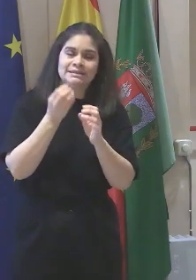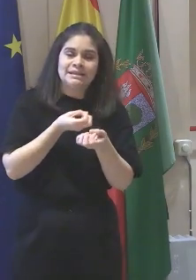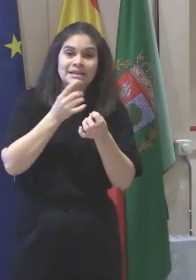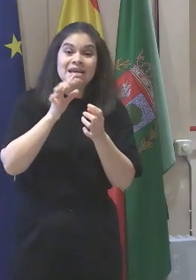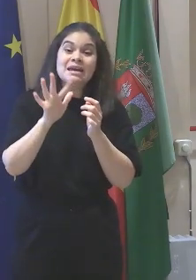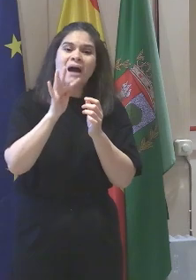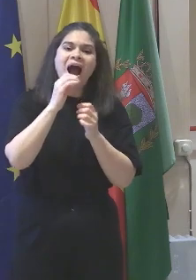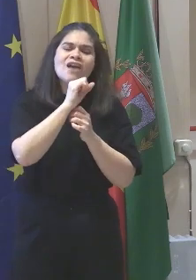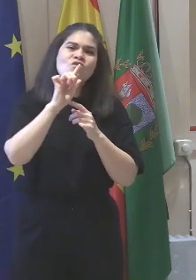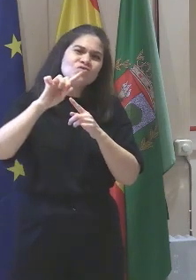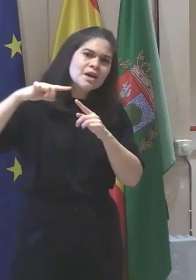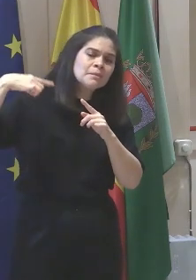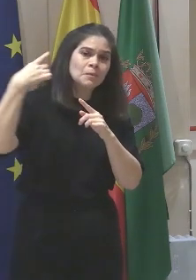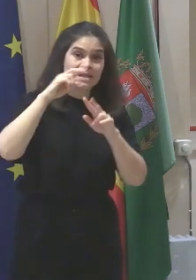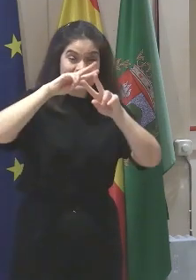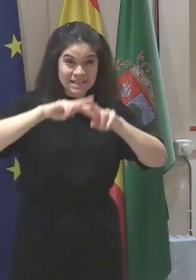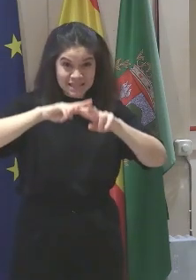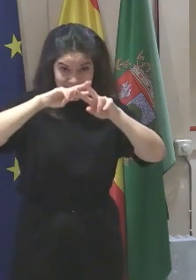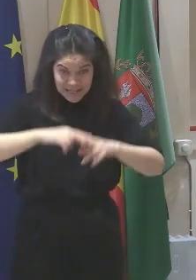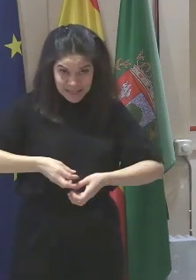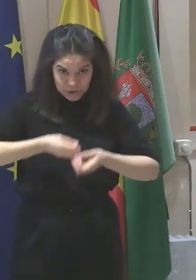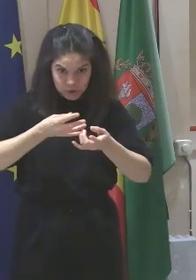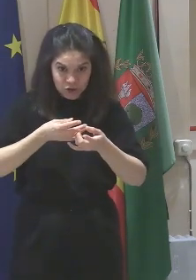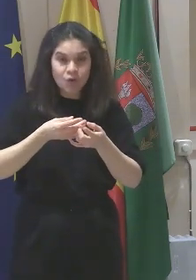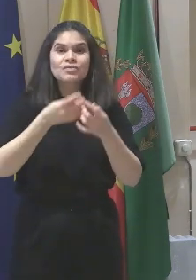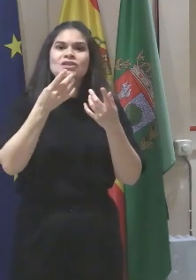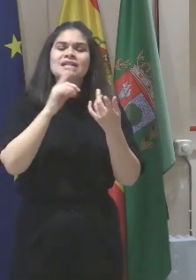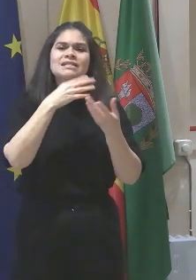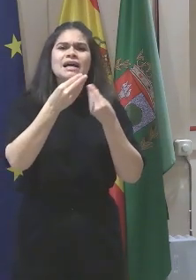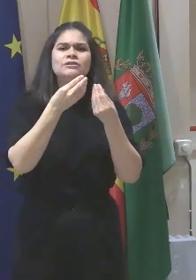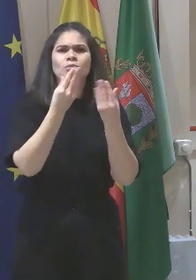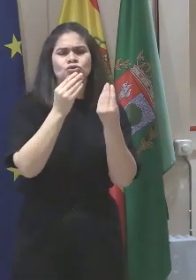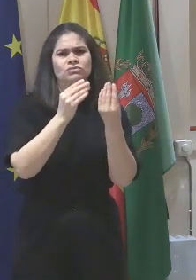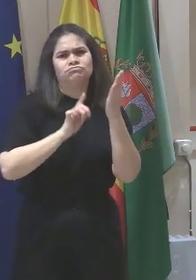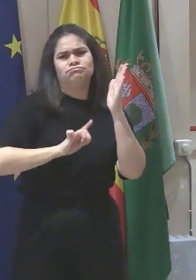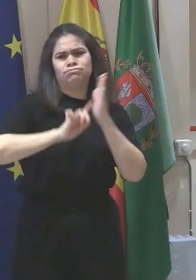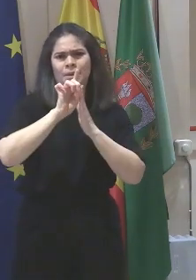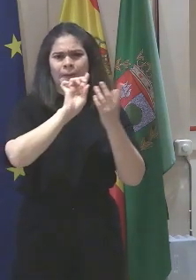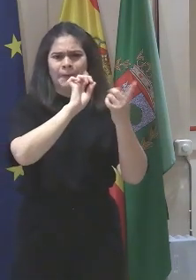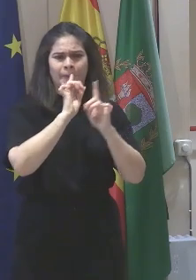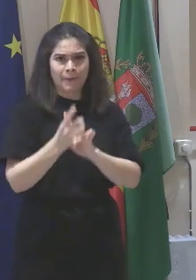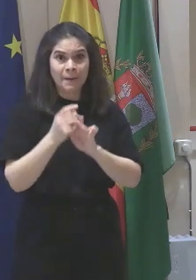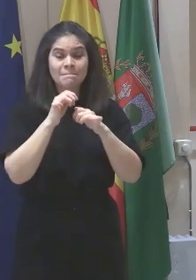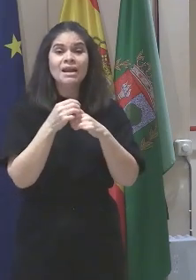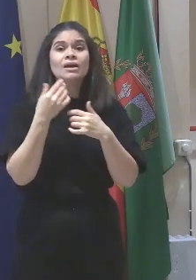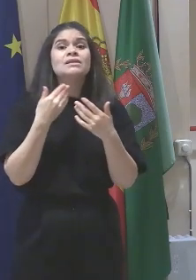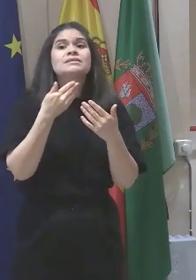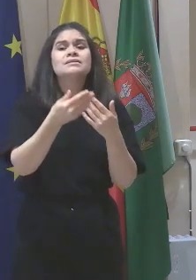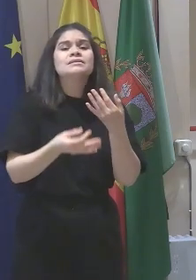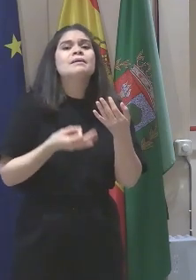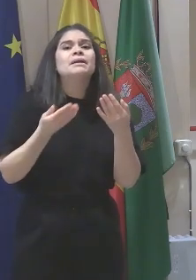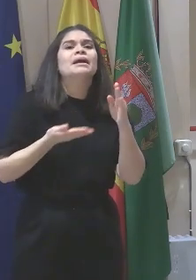del diagnóstico. En estos 3 campos se están produciendo muchos avances. Para ponerlo en contexto, cada vez que vamos a un